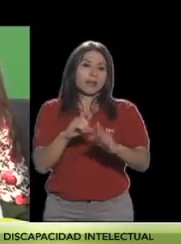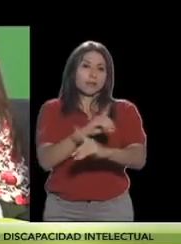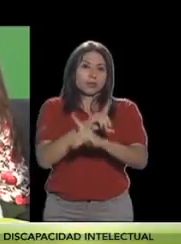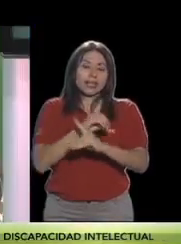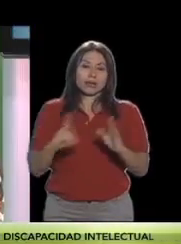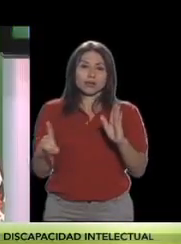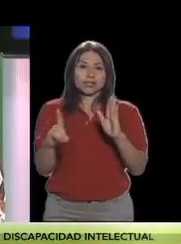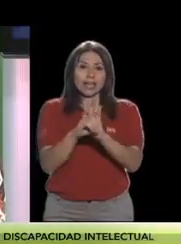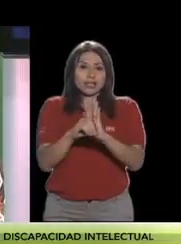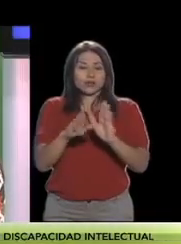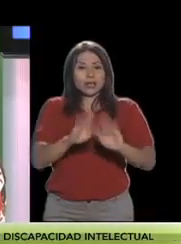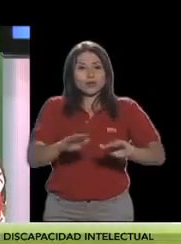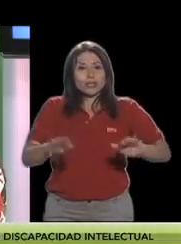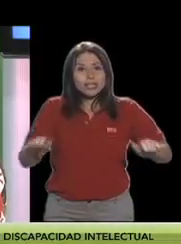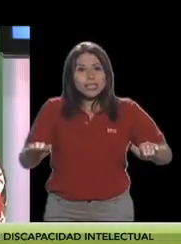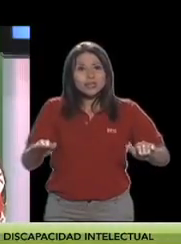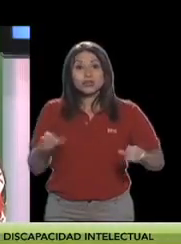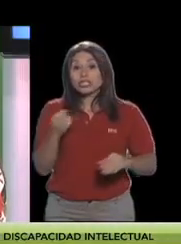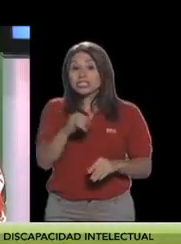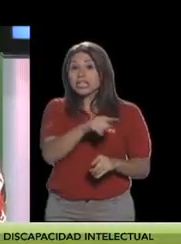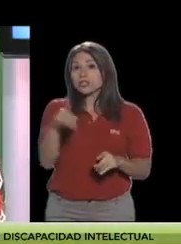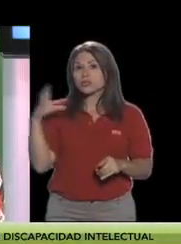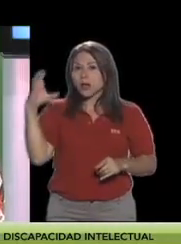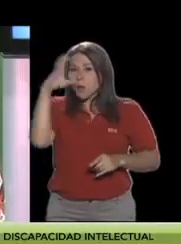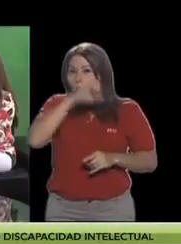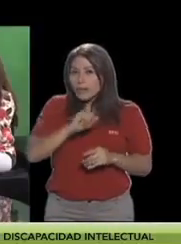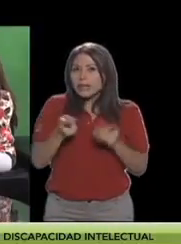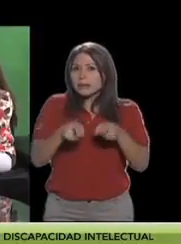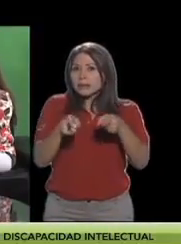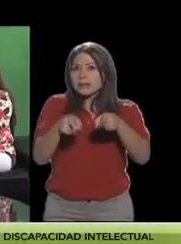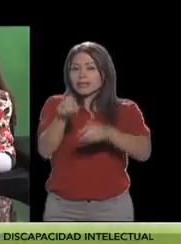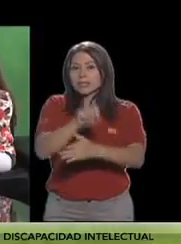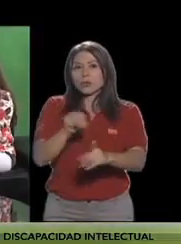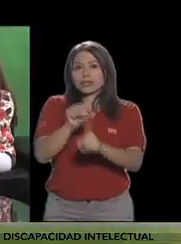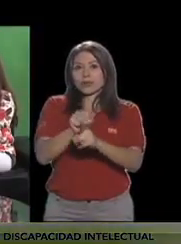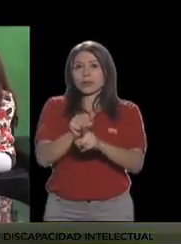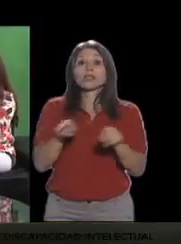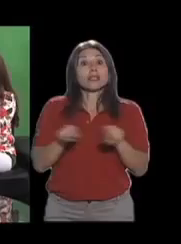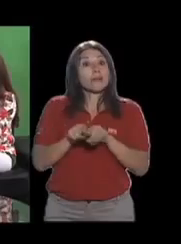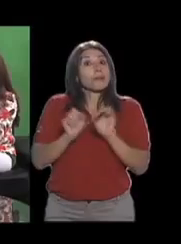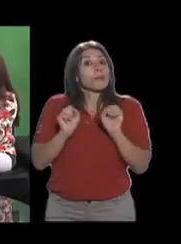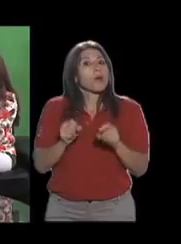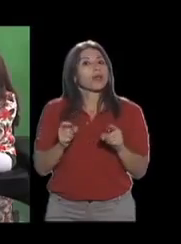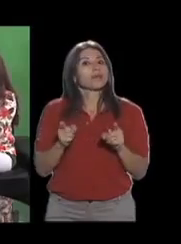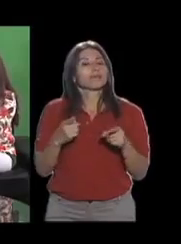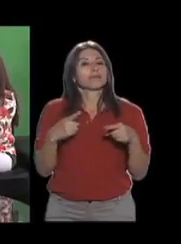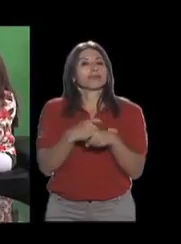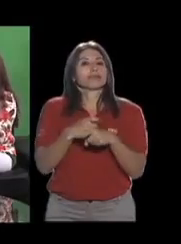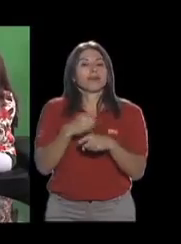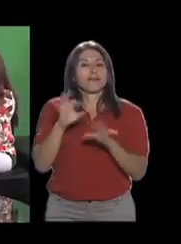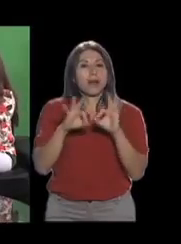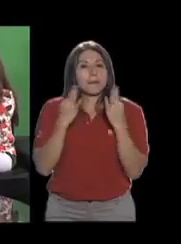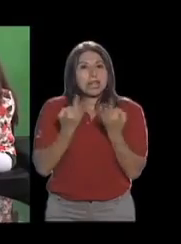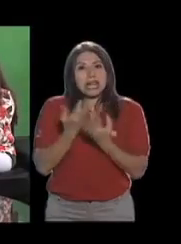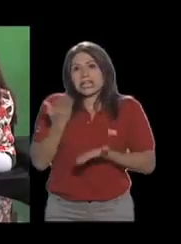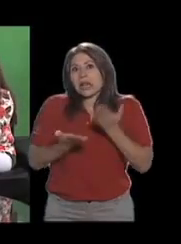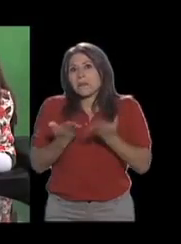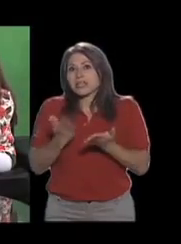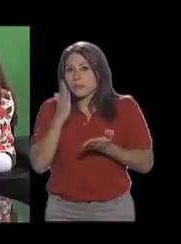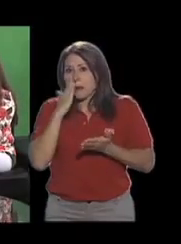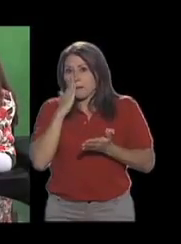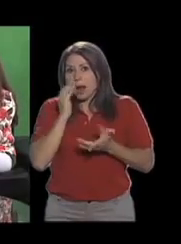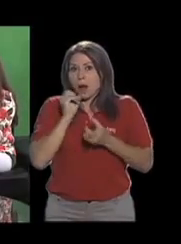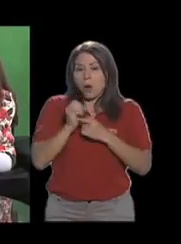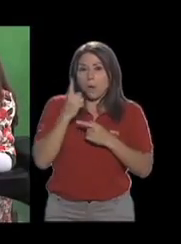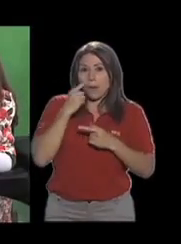estas situaciones? Inclusive podría presentarse, verdad, un conflicto familiar porque de repente habrá parte, qué sé yo, la mamá o el papá